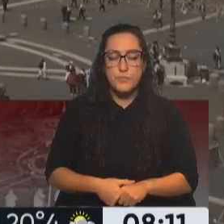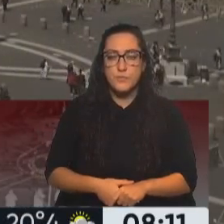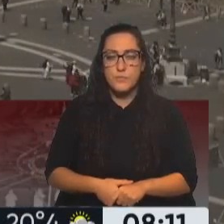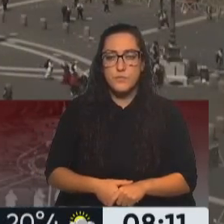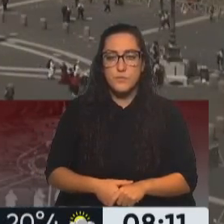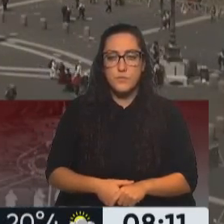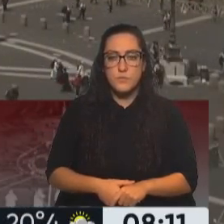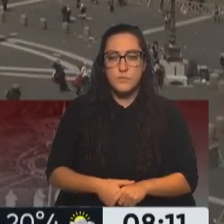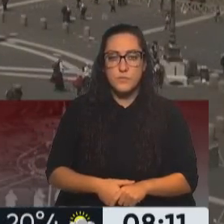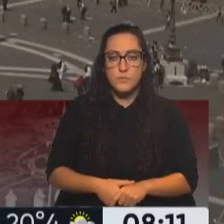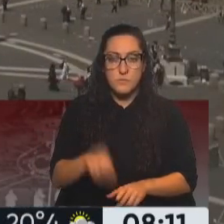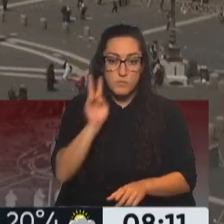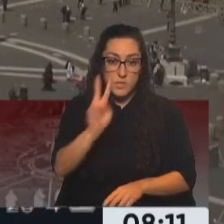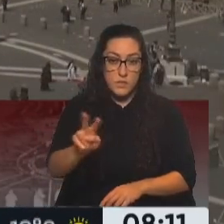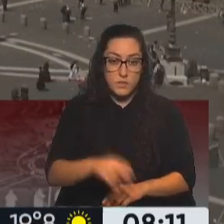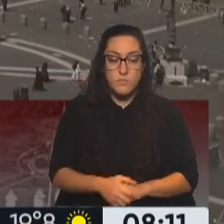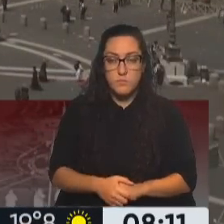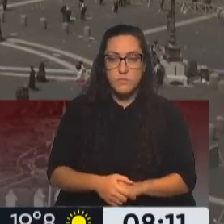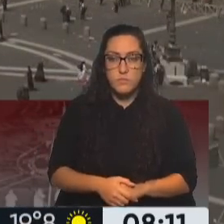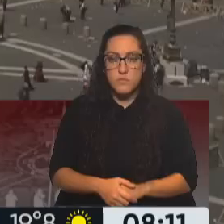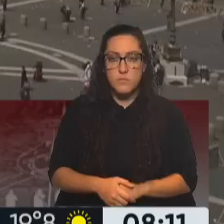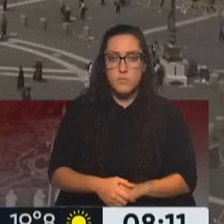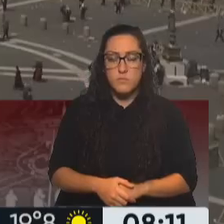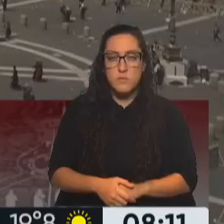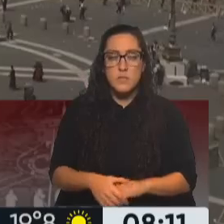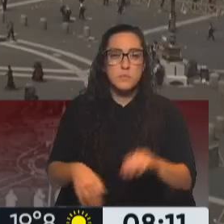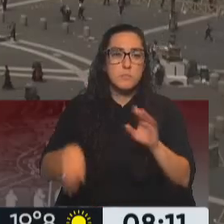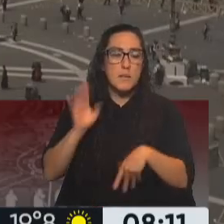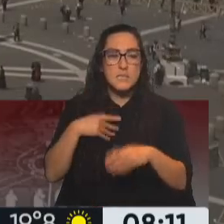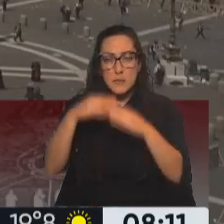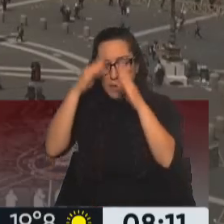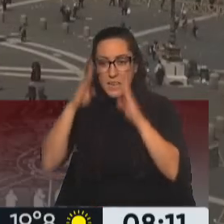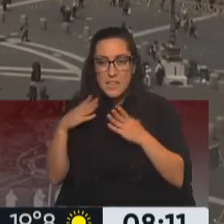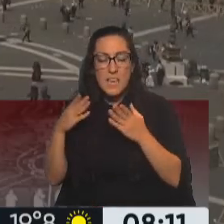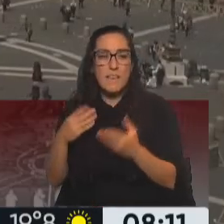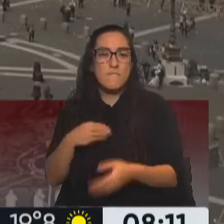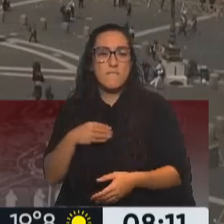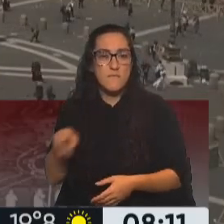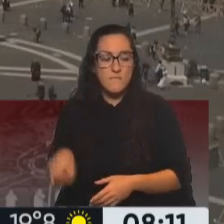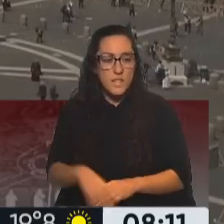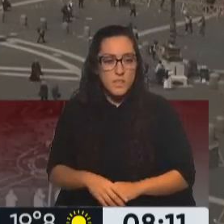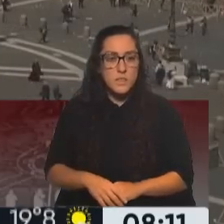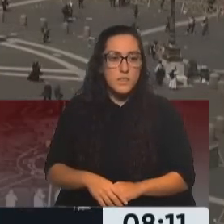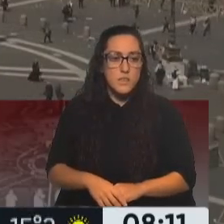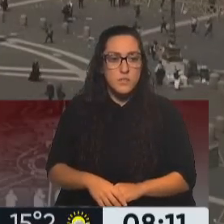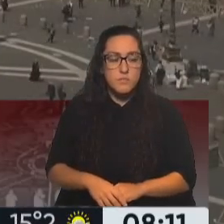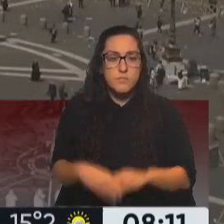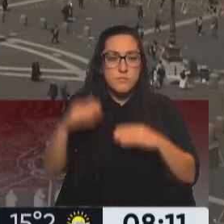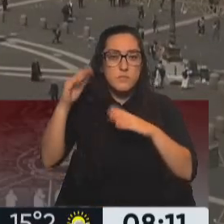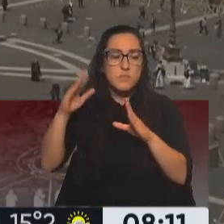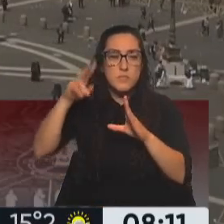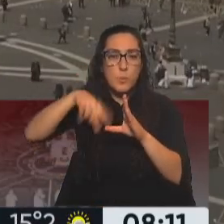modo genera la devoción mariana, ¿no? Esta de la que estábamos hablando recién. La imagen entronizada aparece